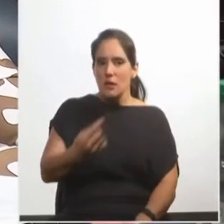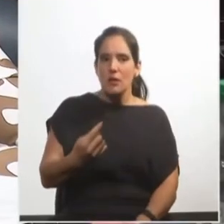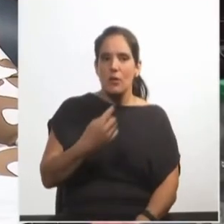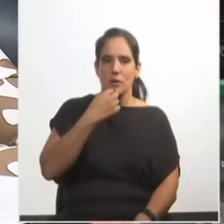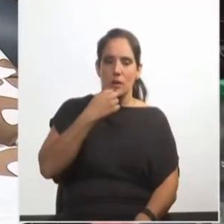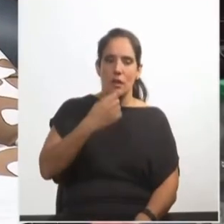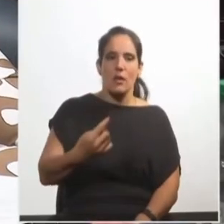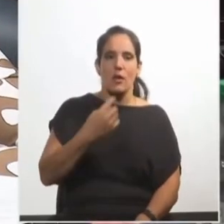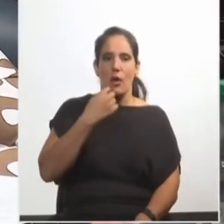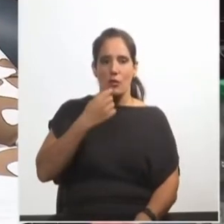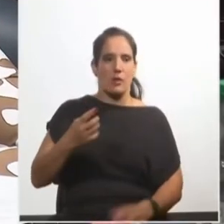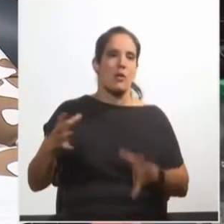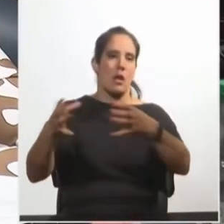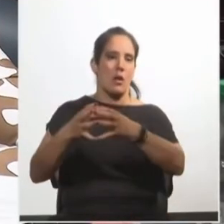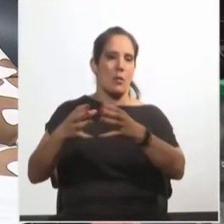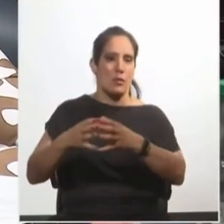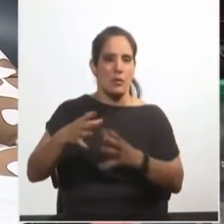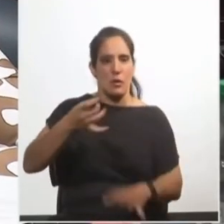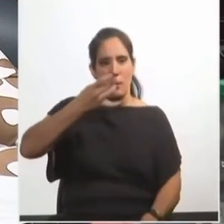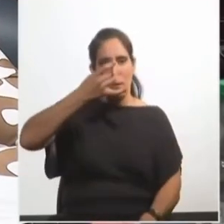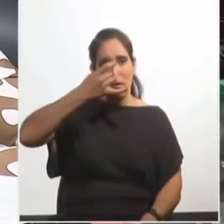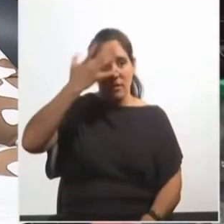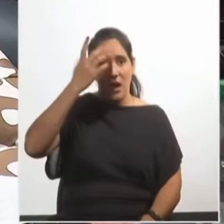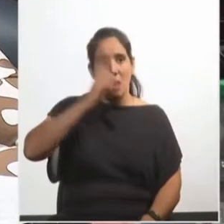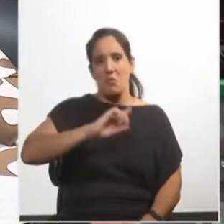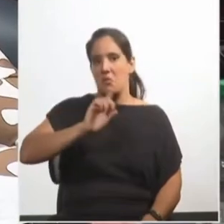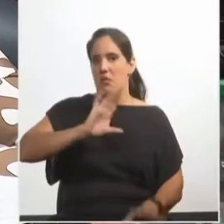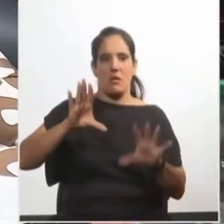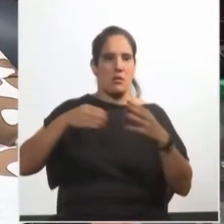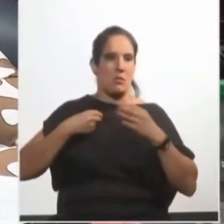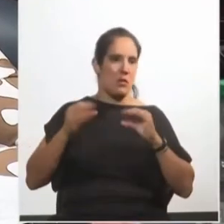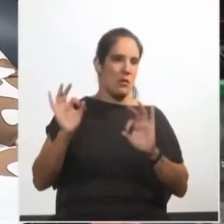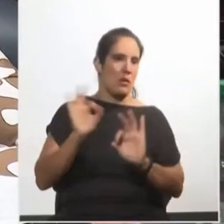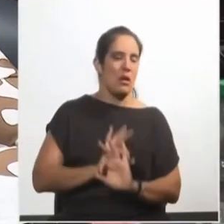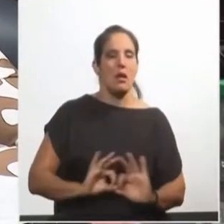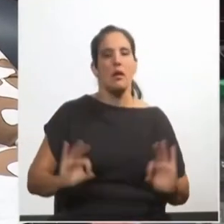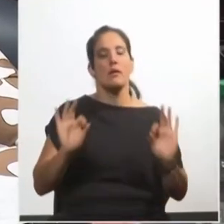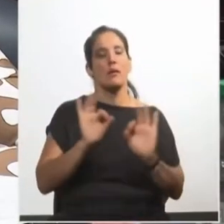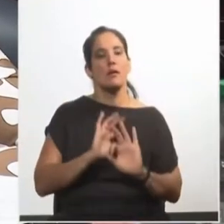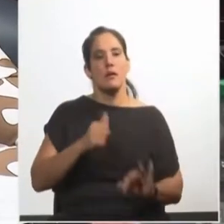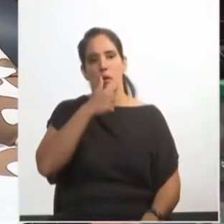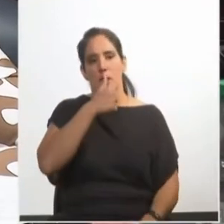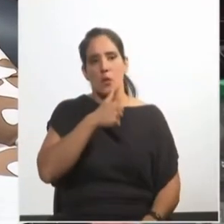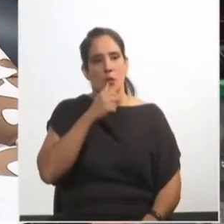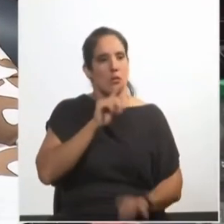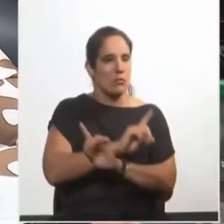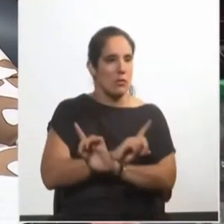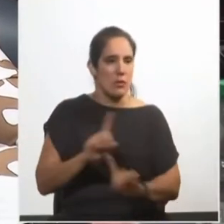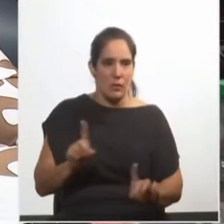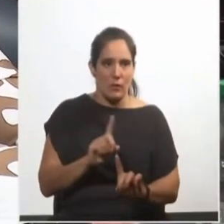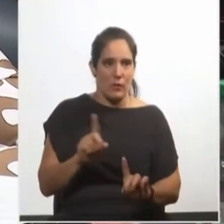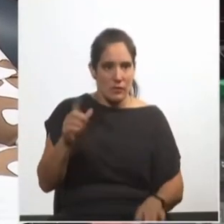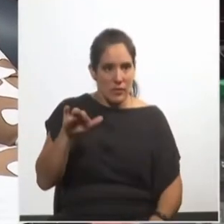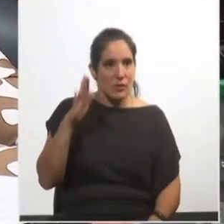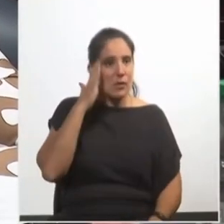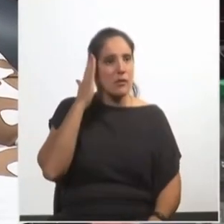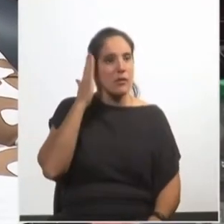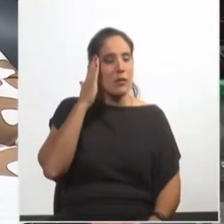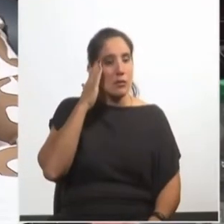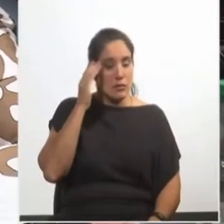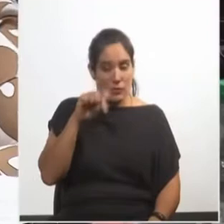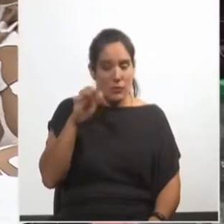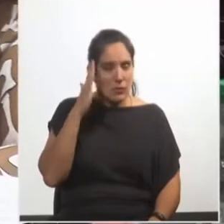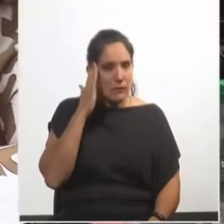legisladores en la comisión, pero lamentablemente no se tomó ninguna medida para repararlo, aún a